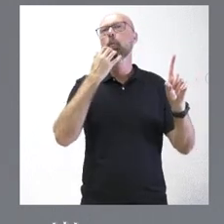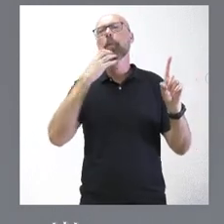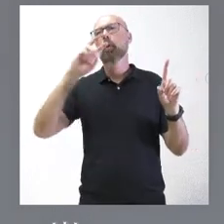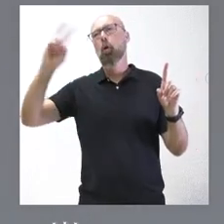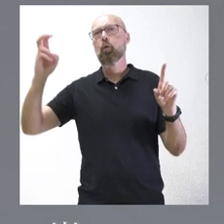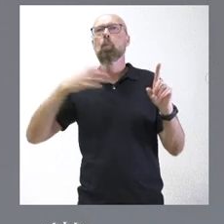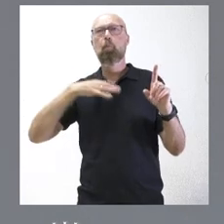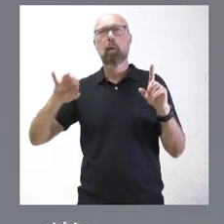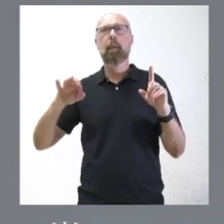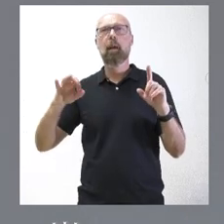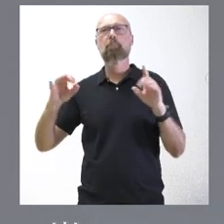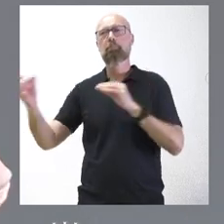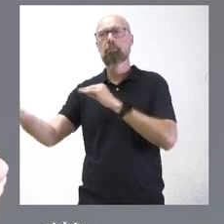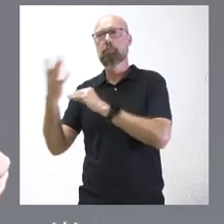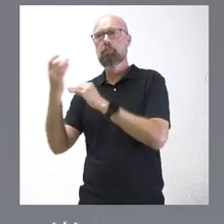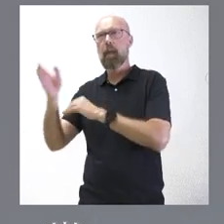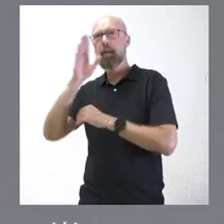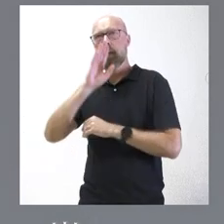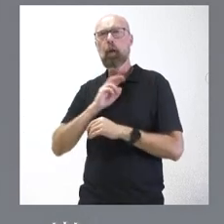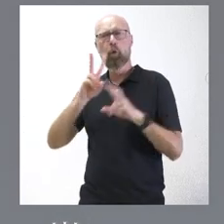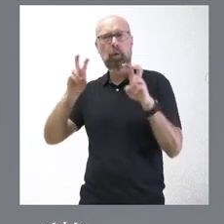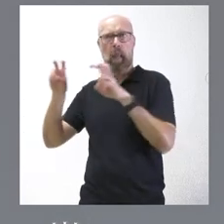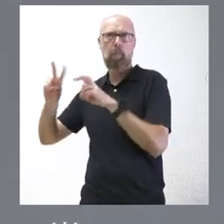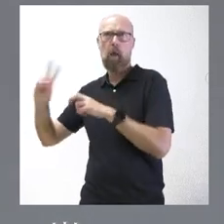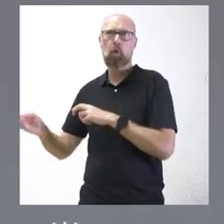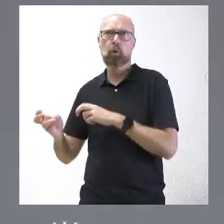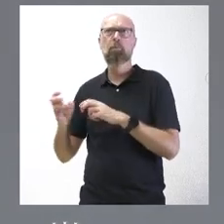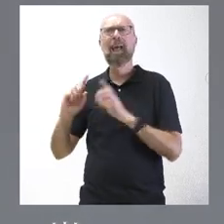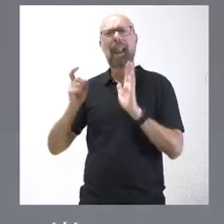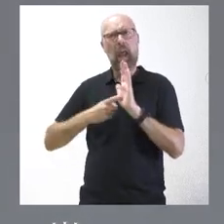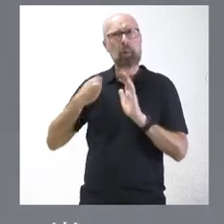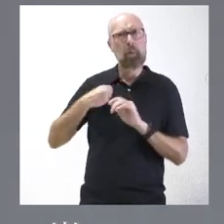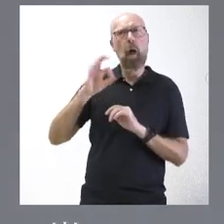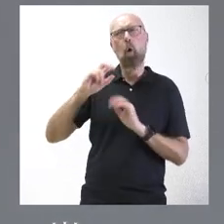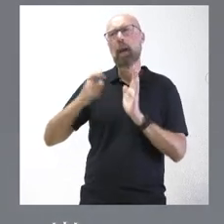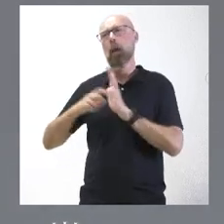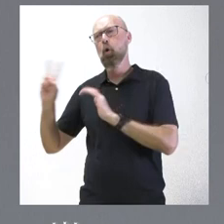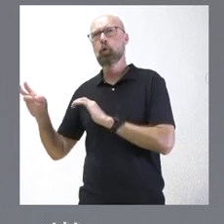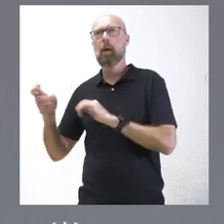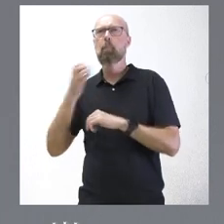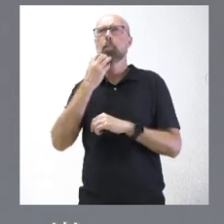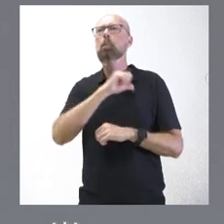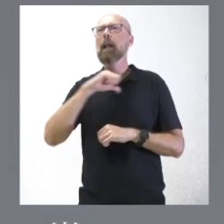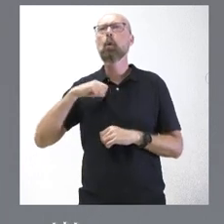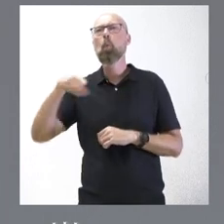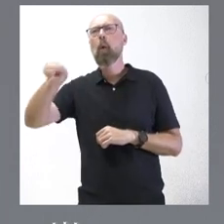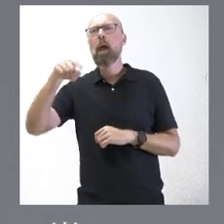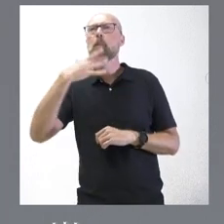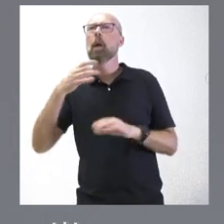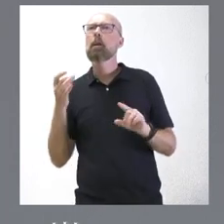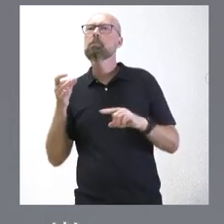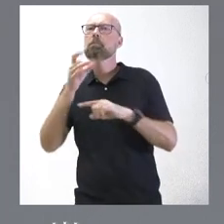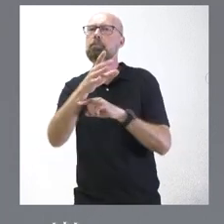sugerencias sobre diferentes temas en general no solamente sobre esta ley a través de particulares que remiten tanto al buzón del presidente